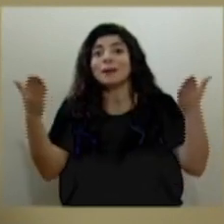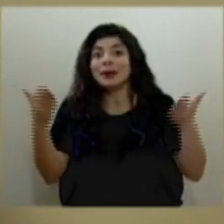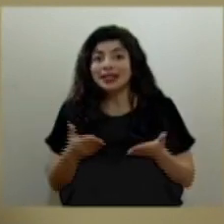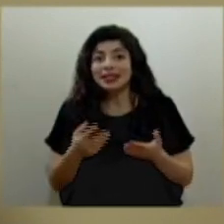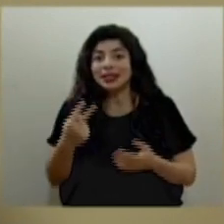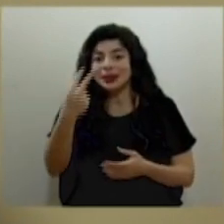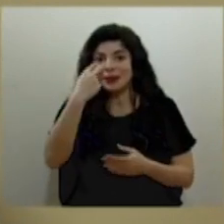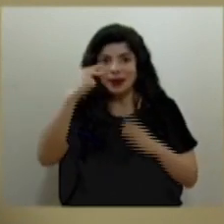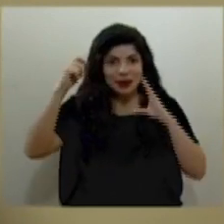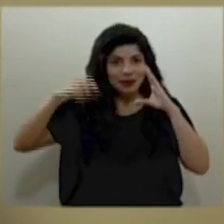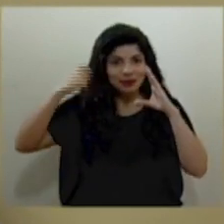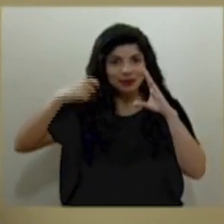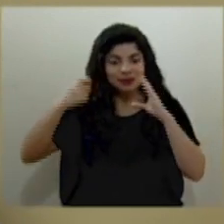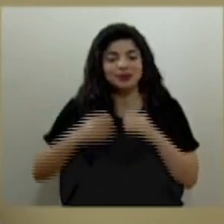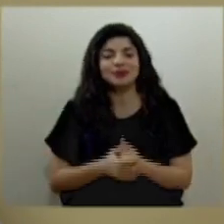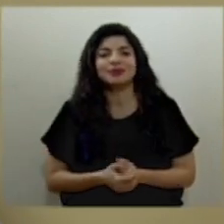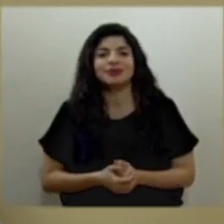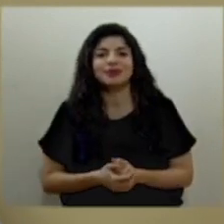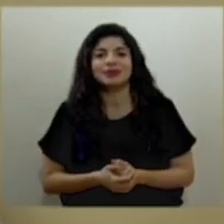la transmisión.